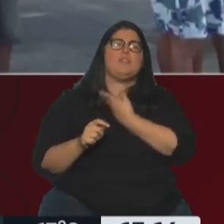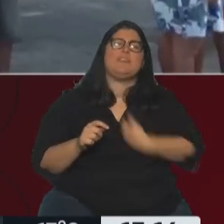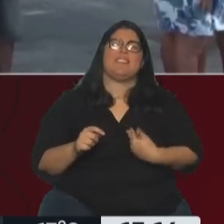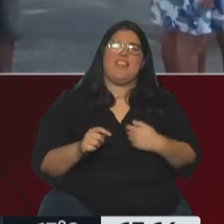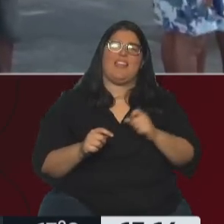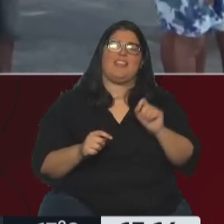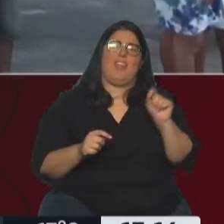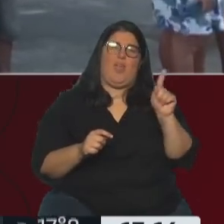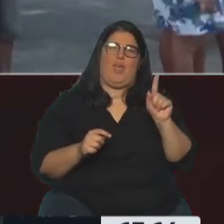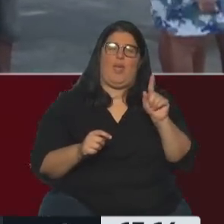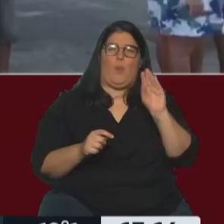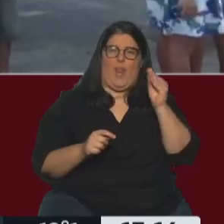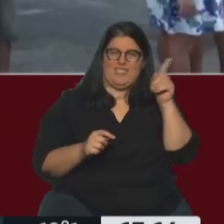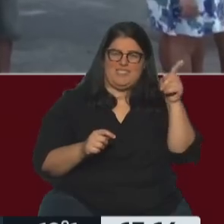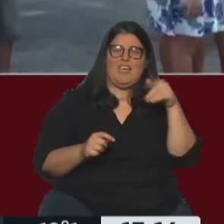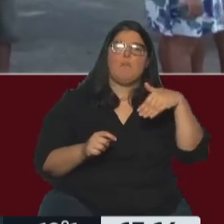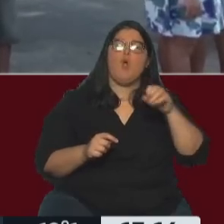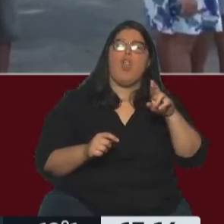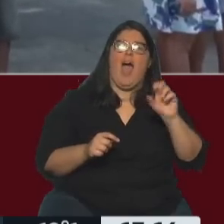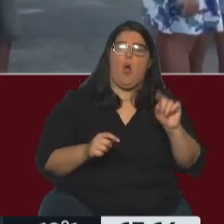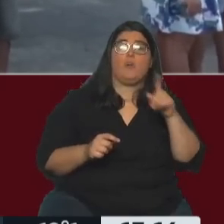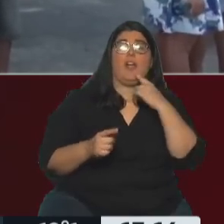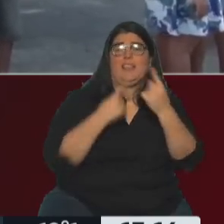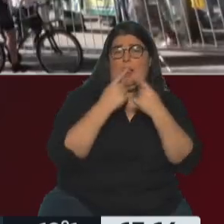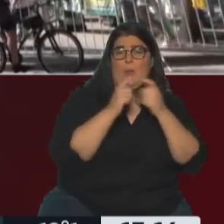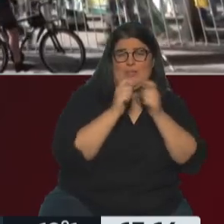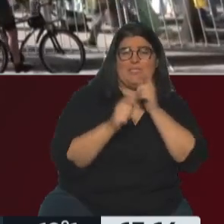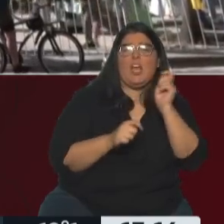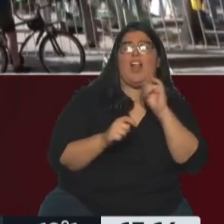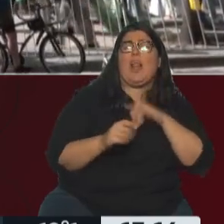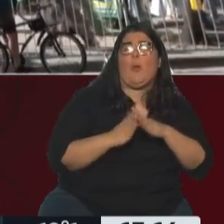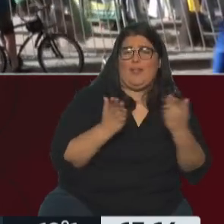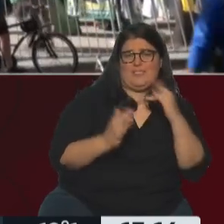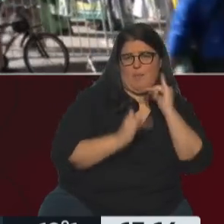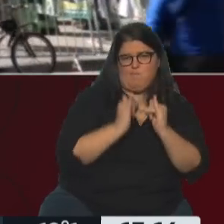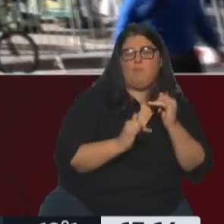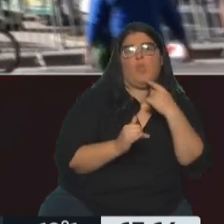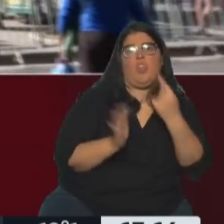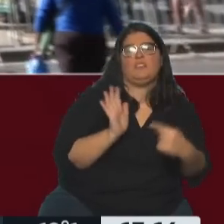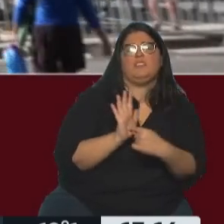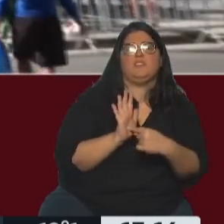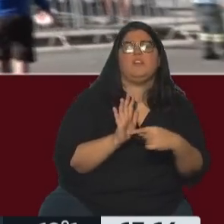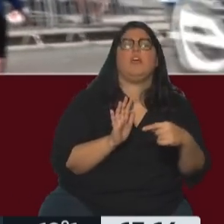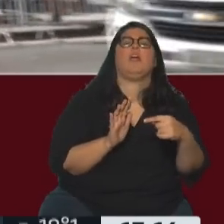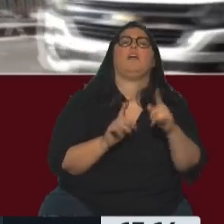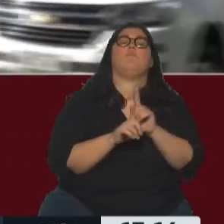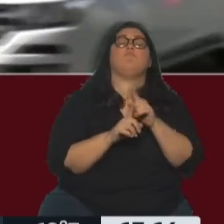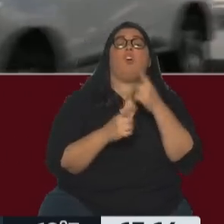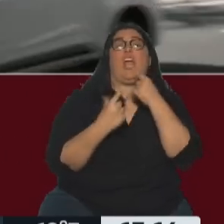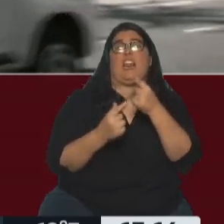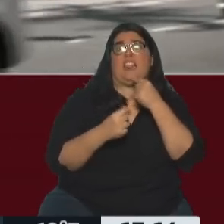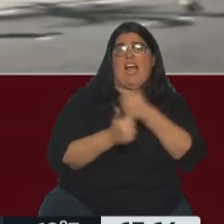vicepresidente actual de Bolsonaro, Hamilton Mourão, con la revista Bella, donde justamente decía, por un lado, fustigaba al Supremo Tribunal